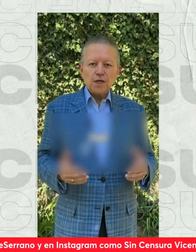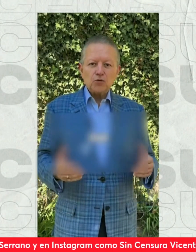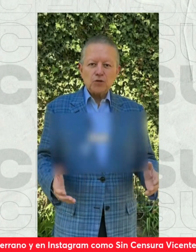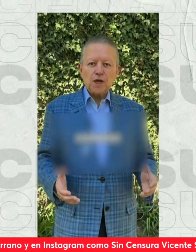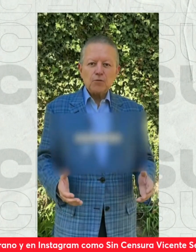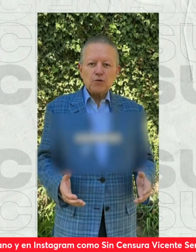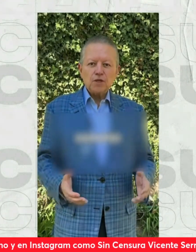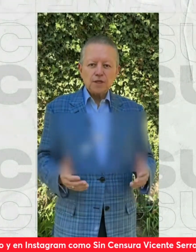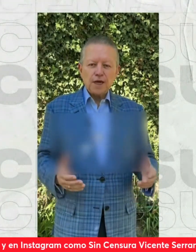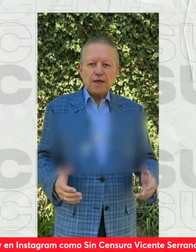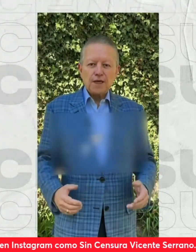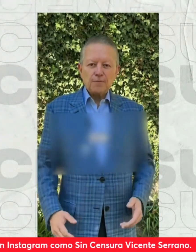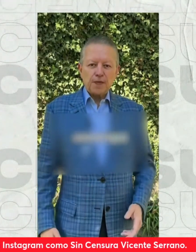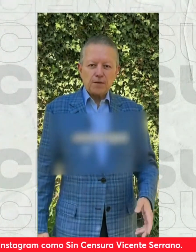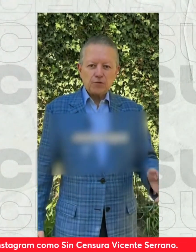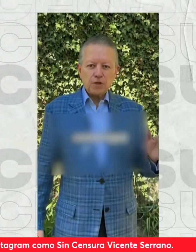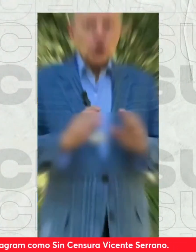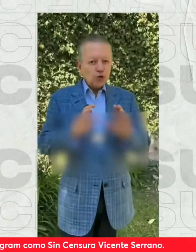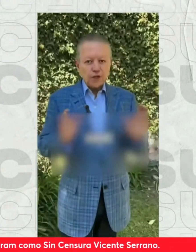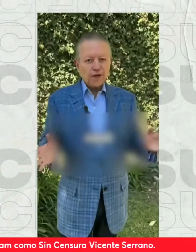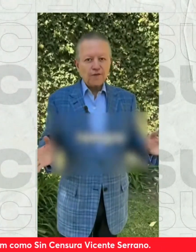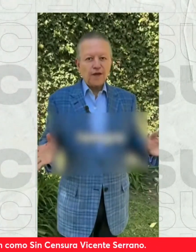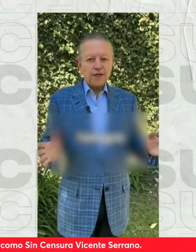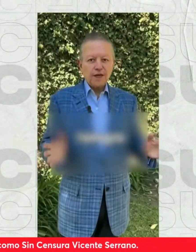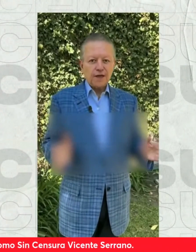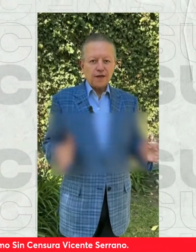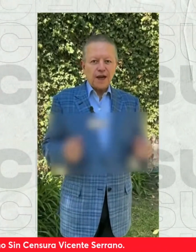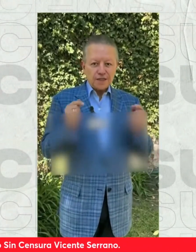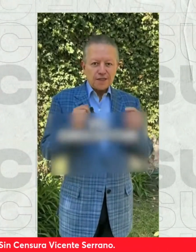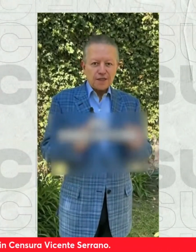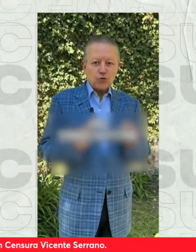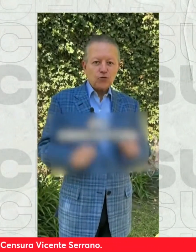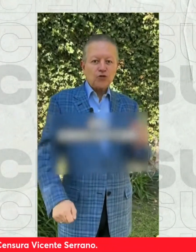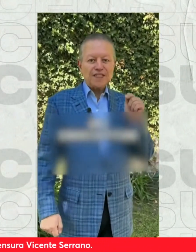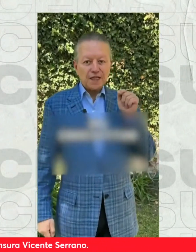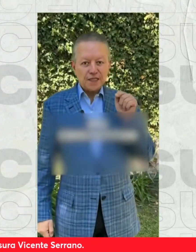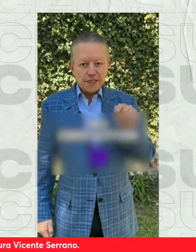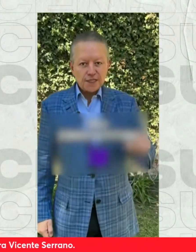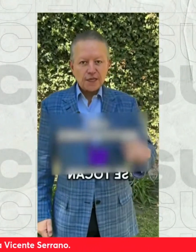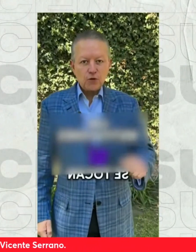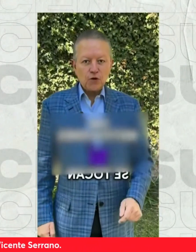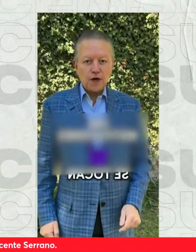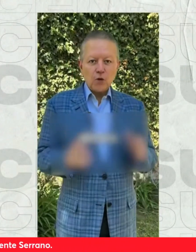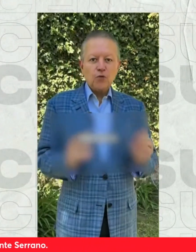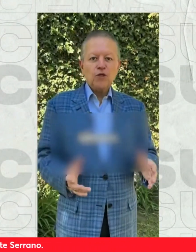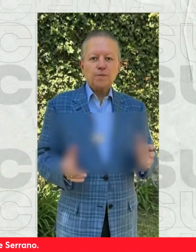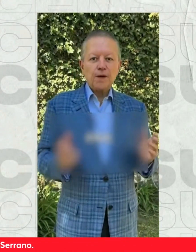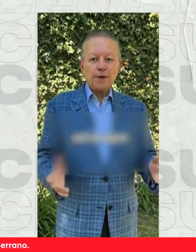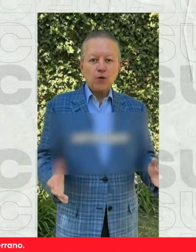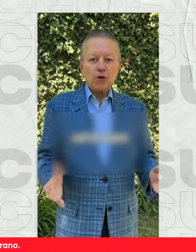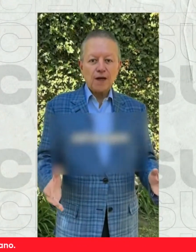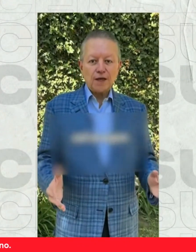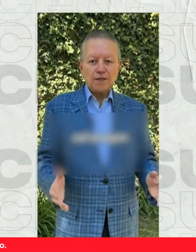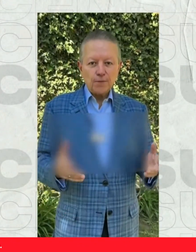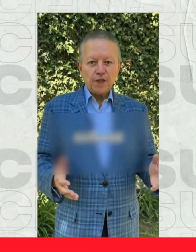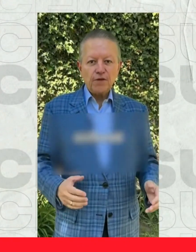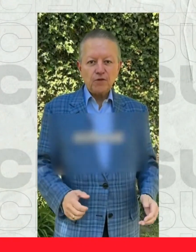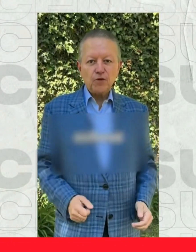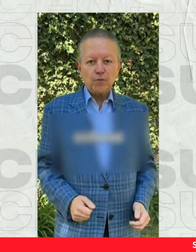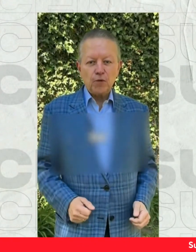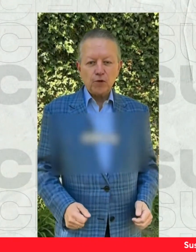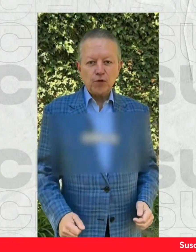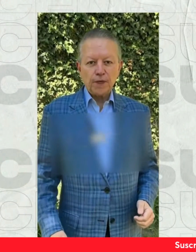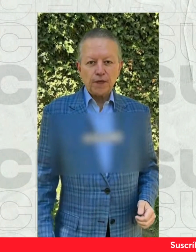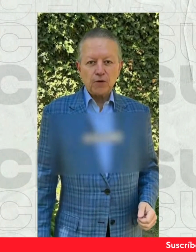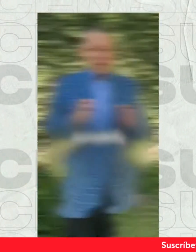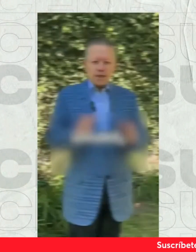merecemos, que soñamos y a la que aspiramos. No te dejes engañar, las instituciones sí se tocan cuando es para mejorarlas en beneficio